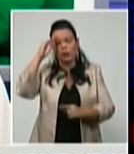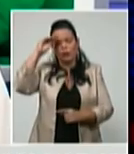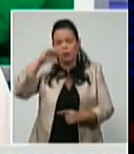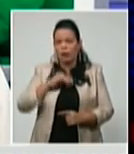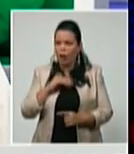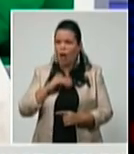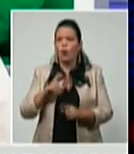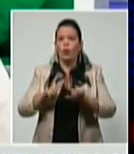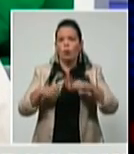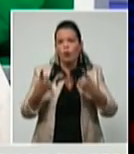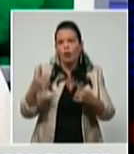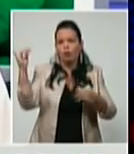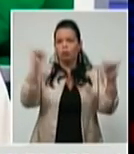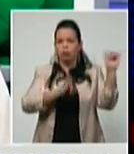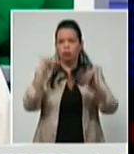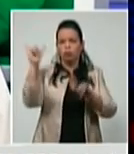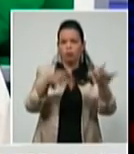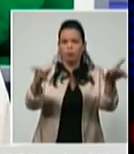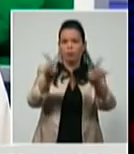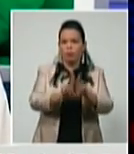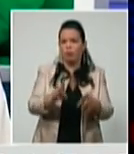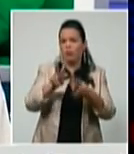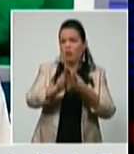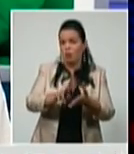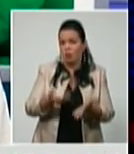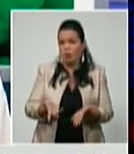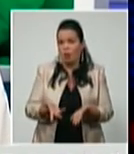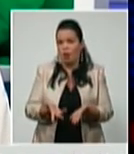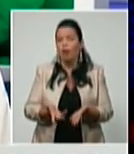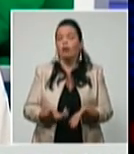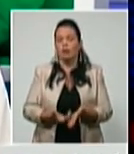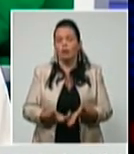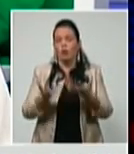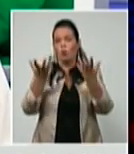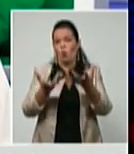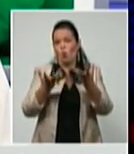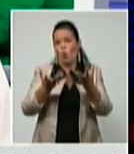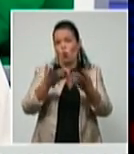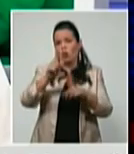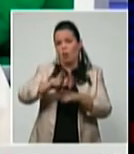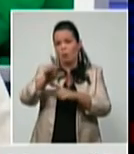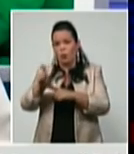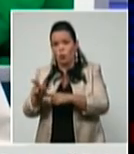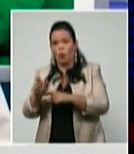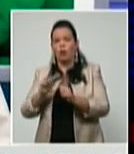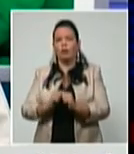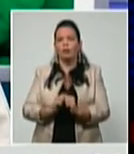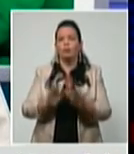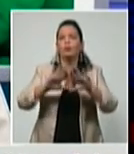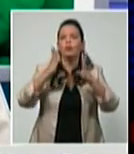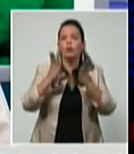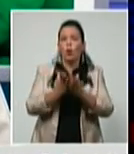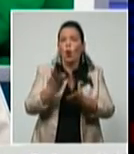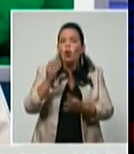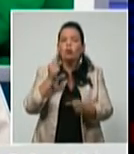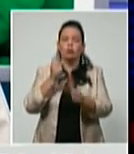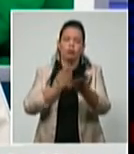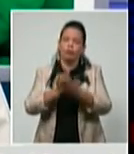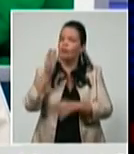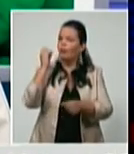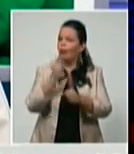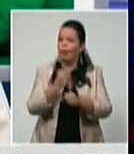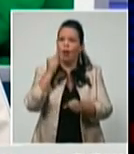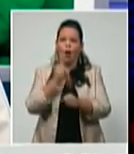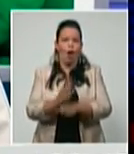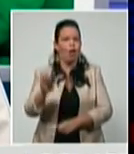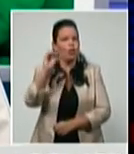pasajeros. O sea, todo esto se ha ido trabajando organizadamente. Hay que resaltar también el